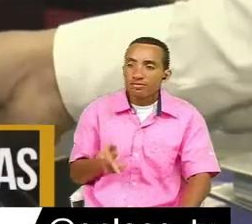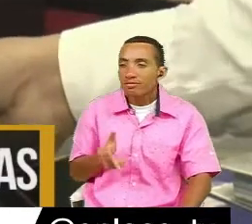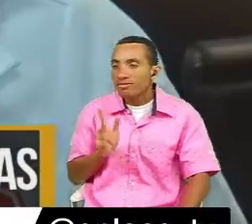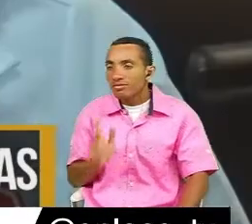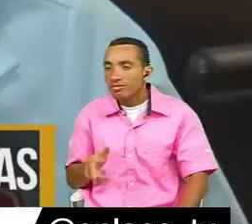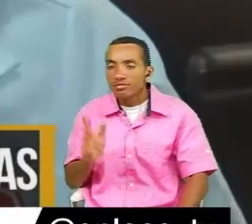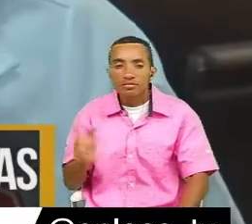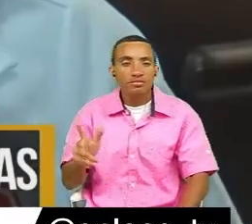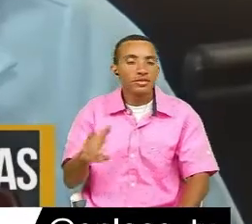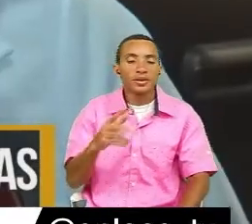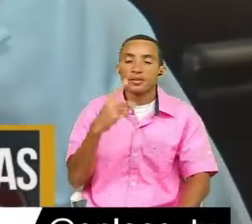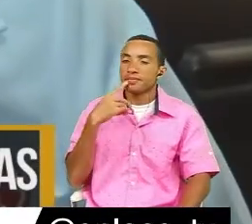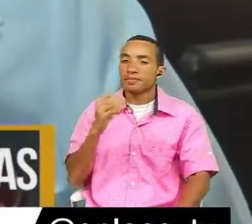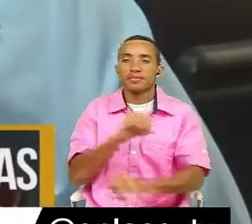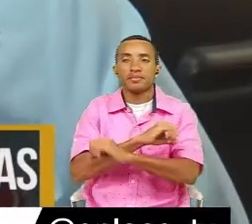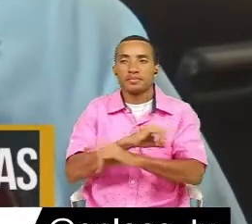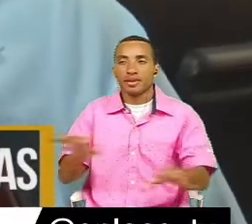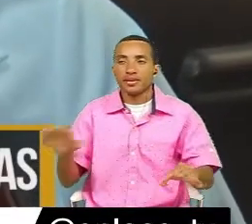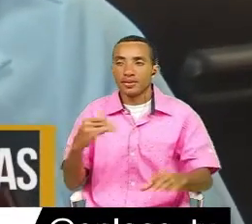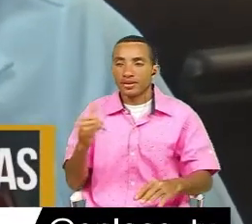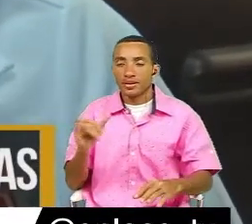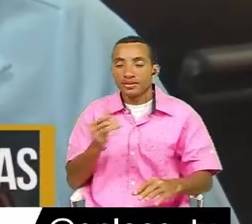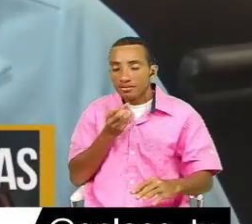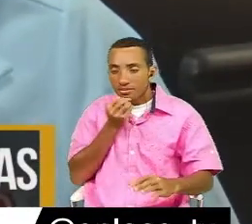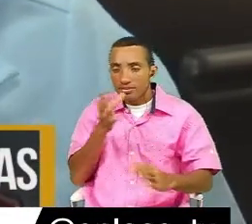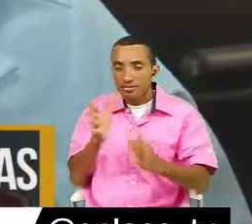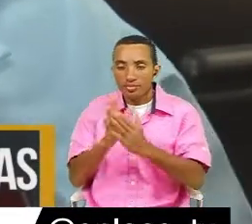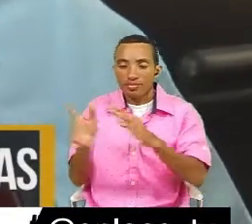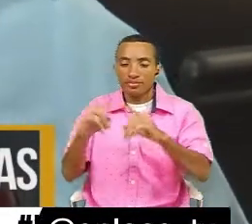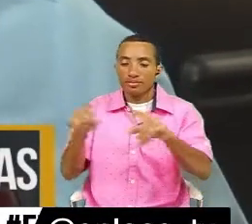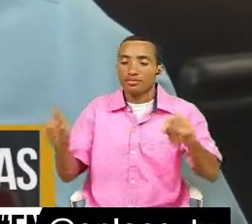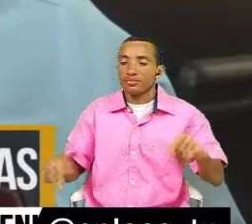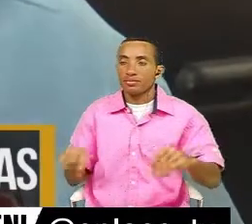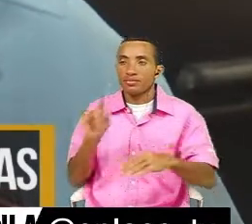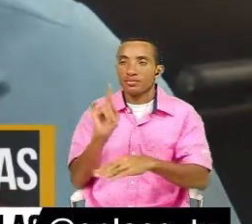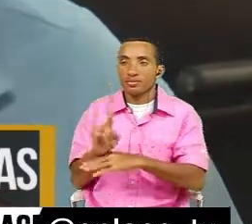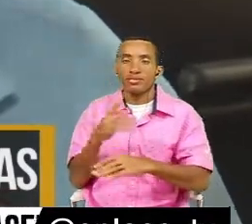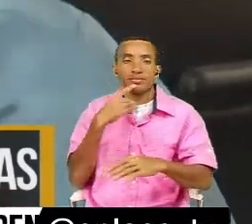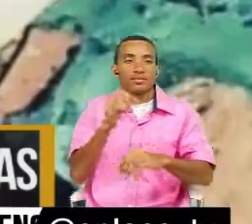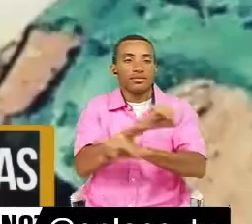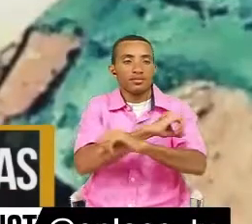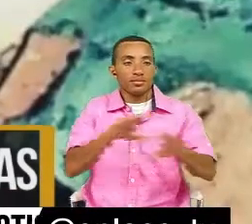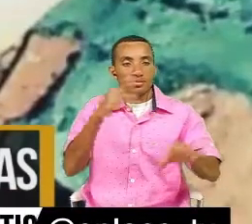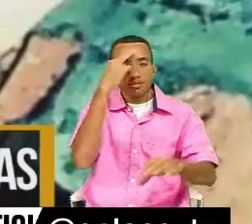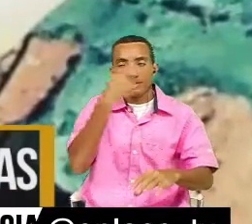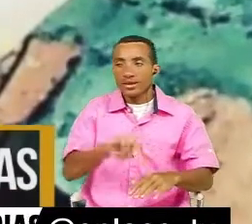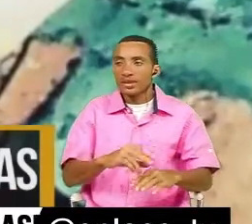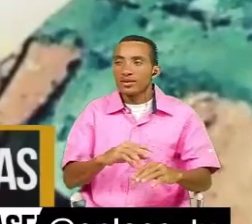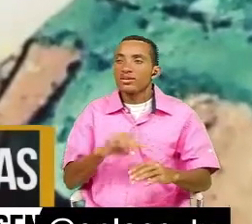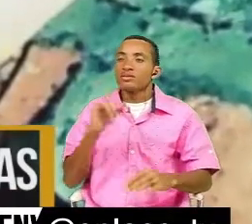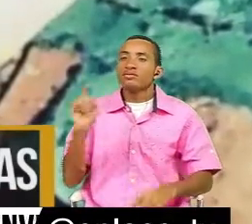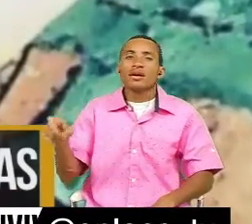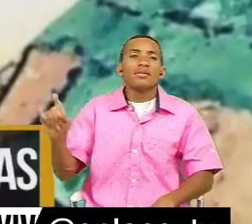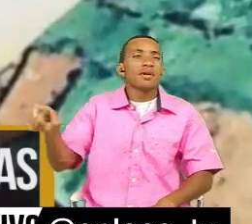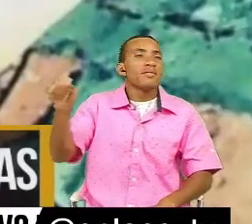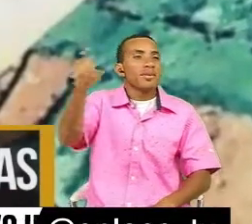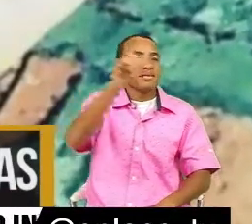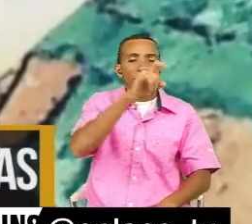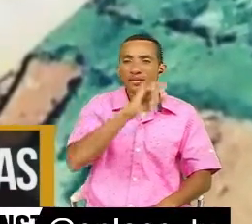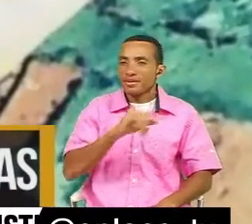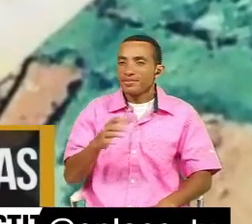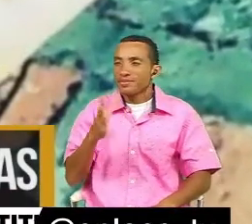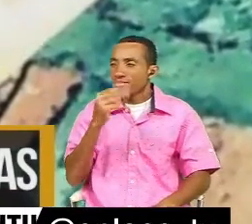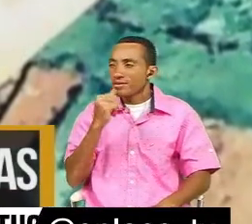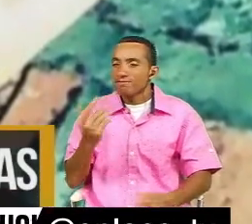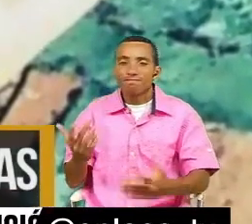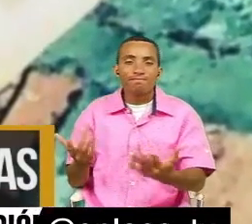Pero no. Daisy ya interpuso la respectiva denuncia en la fiscalía por desaparición, y aunque ya ha recorrido varios lugares de la ciudad, nadie le